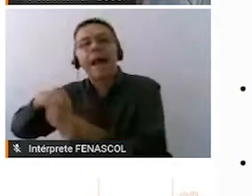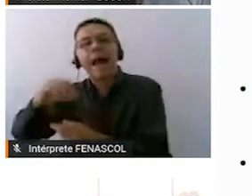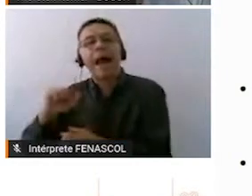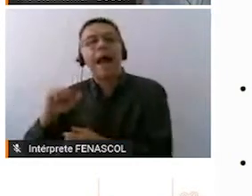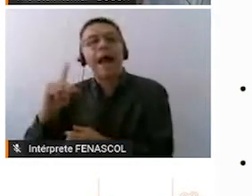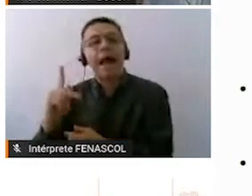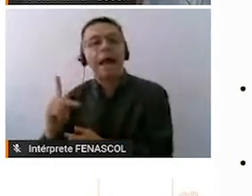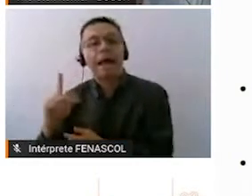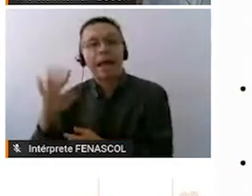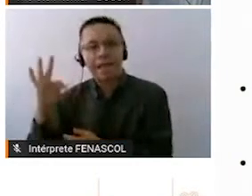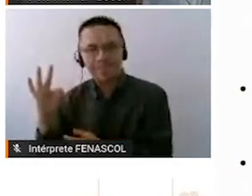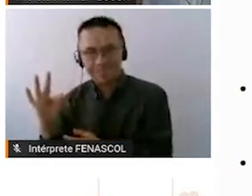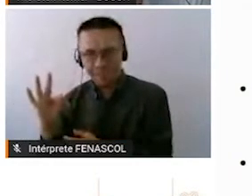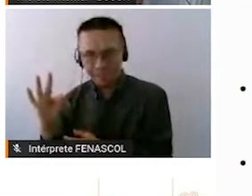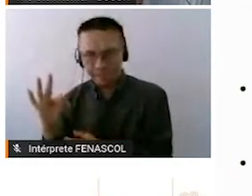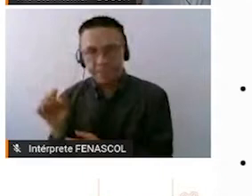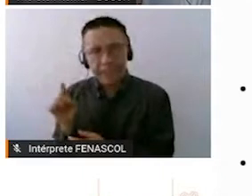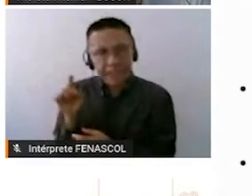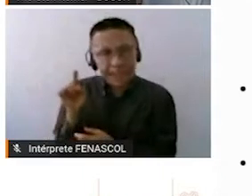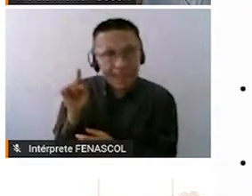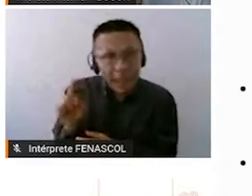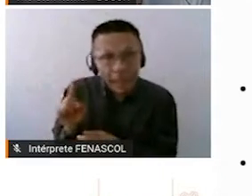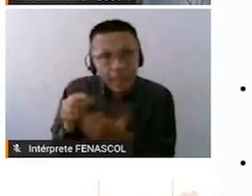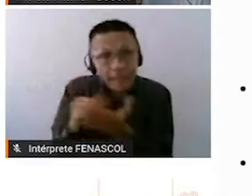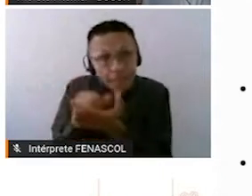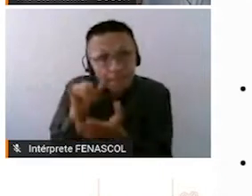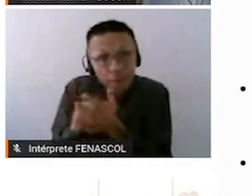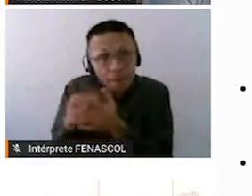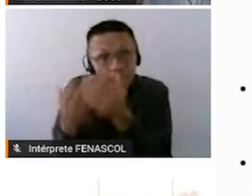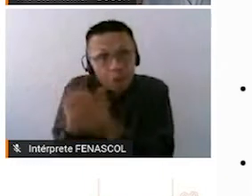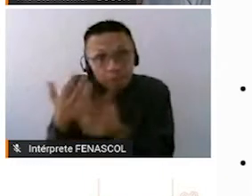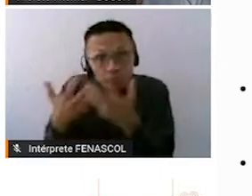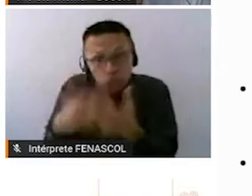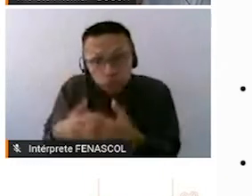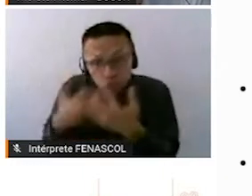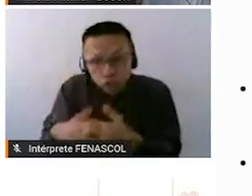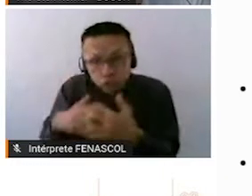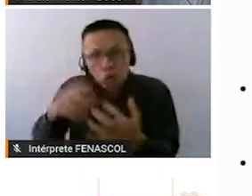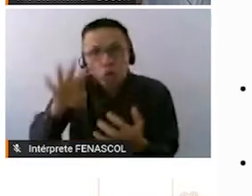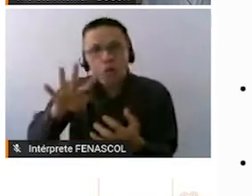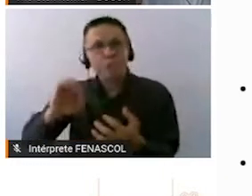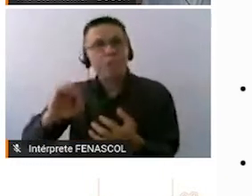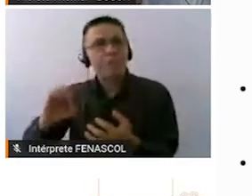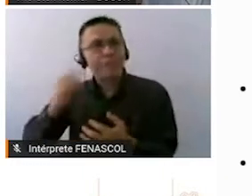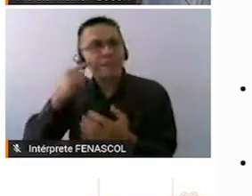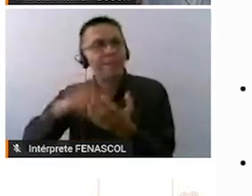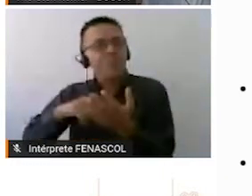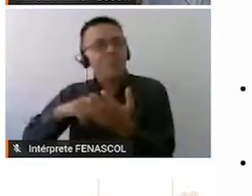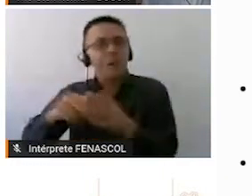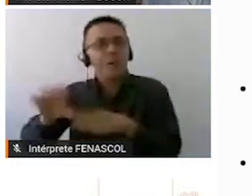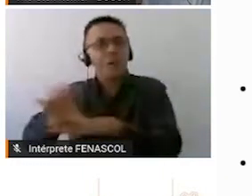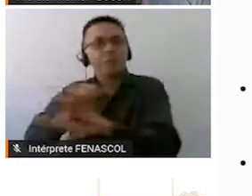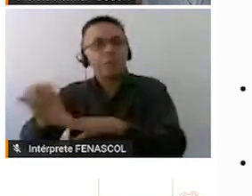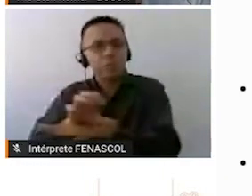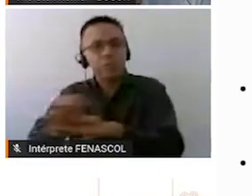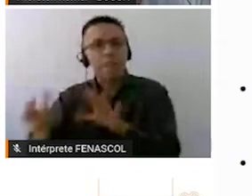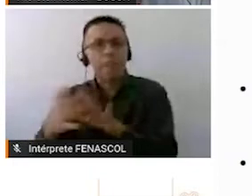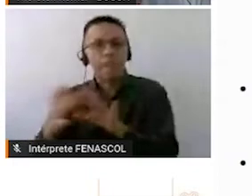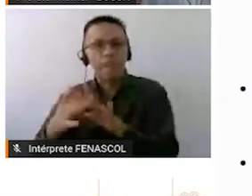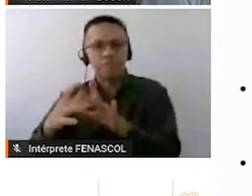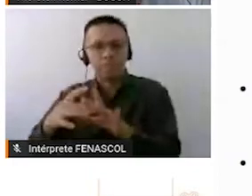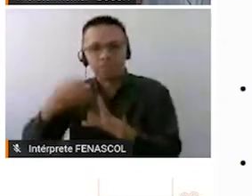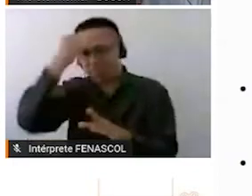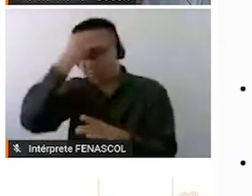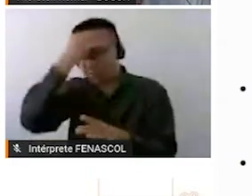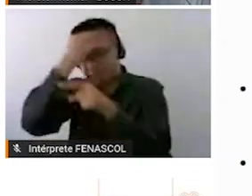se trabaja el concepto de Industria 4.0 a través de una plataforma la cual está liderada por